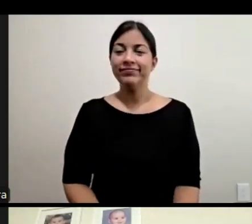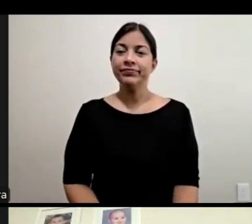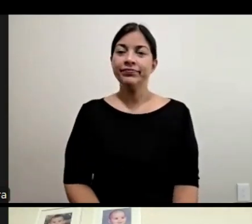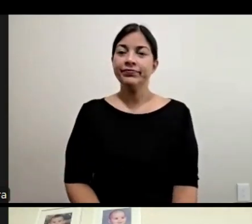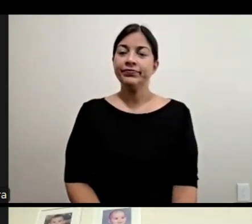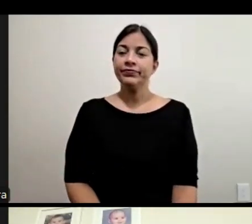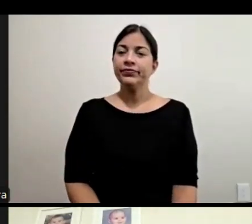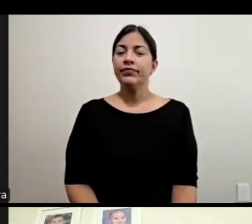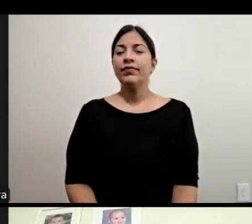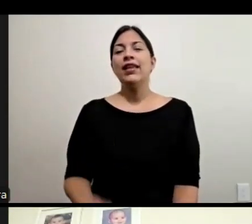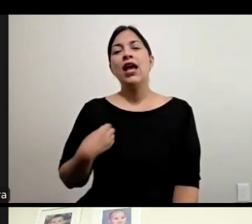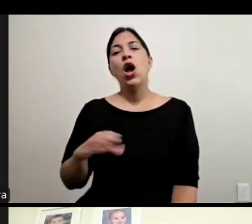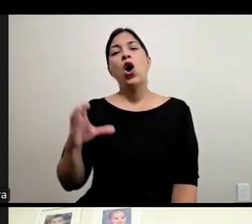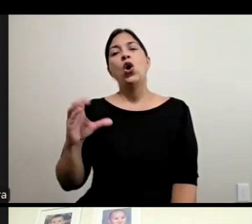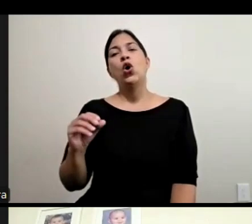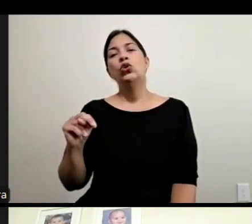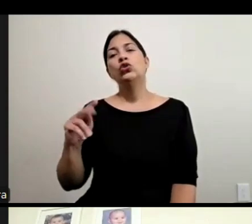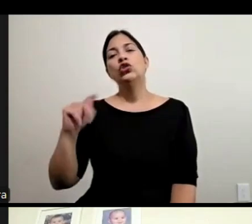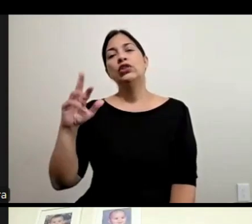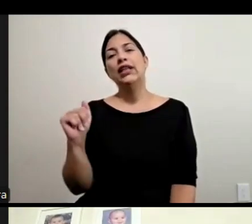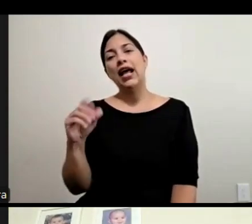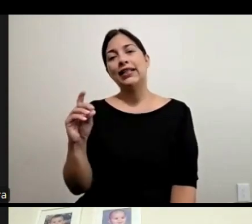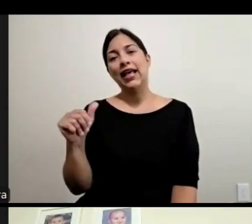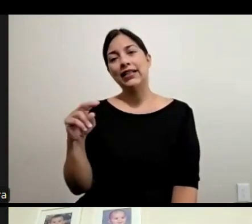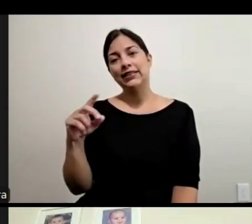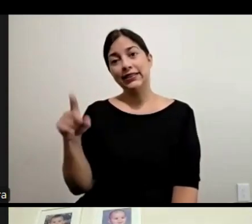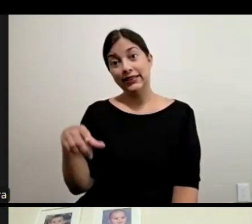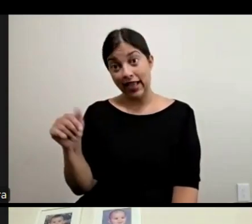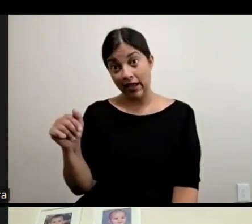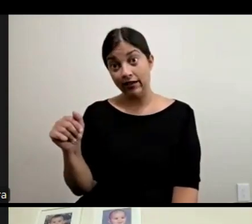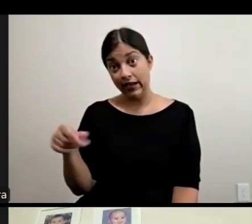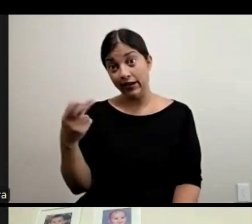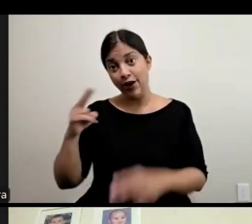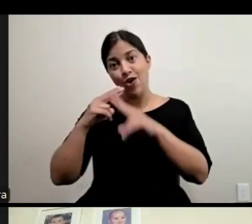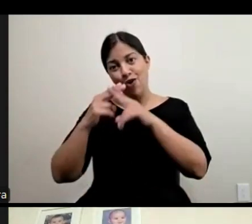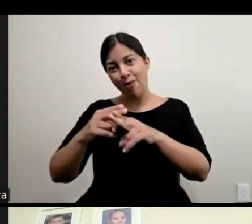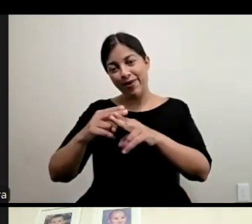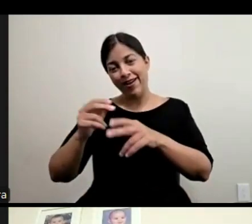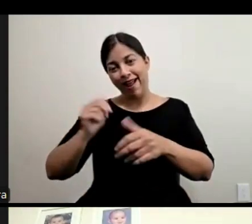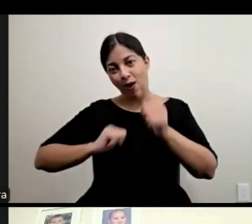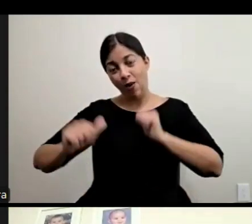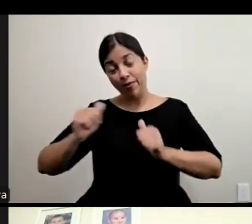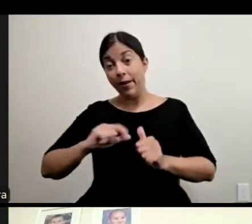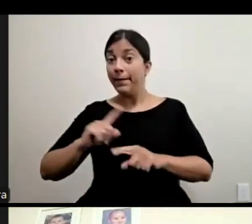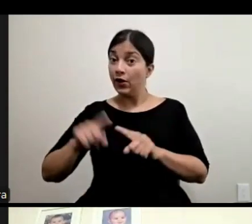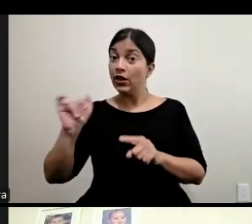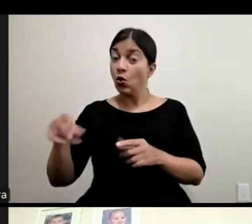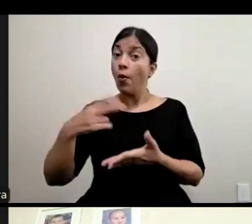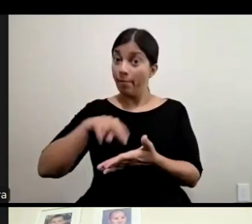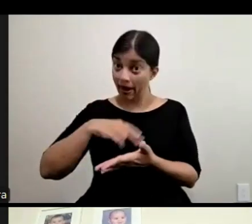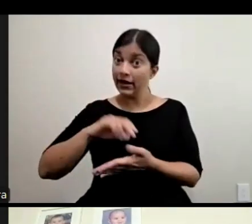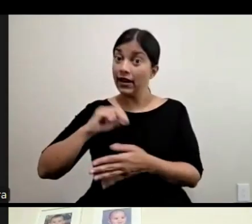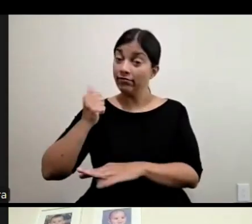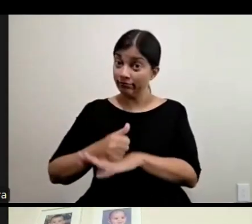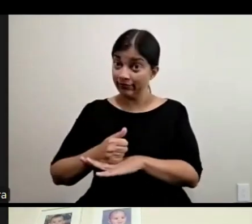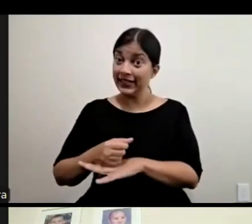la contradanza como tal, que es el título de la obra, es un baile. La contradanza es un baile que se origina en el siglo XVI en